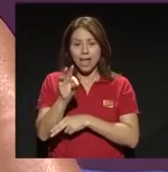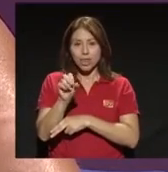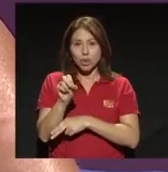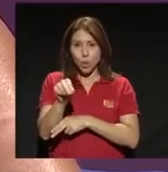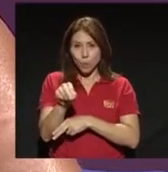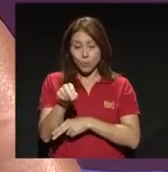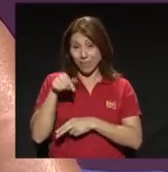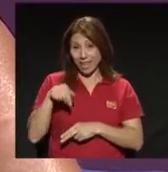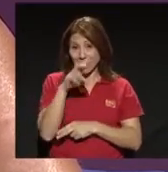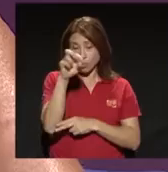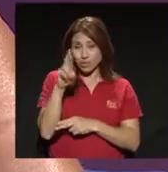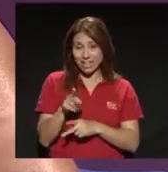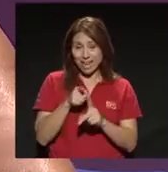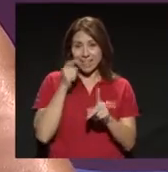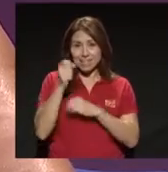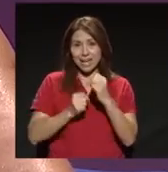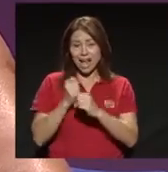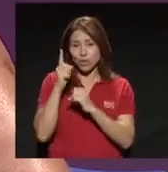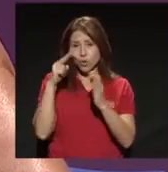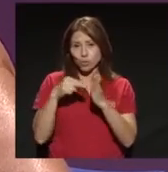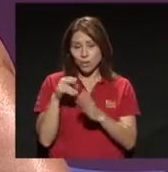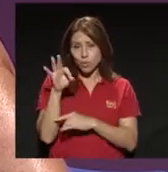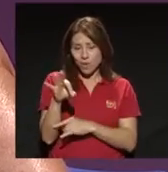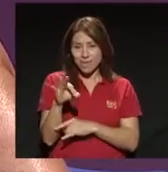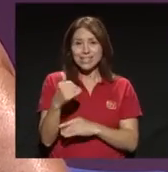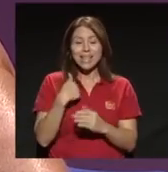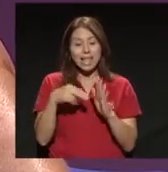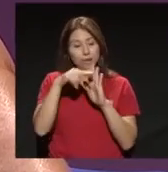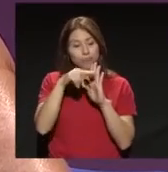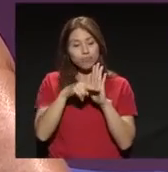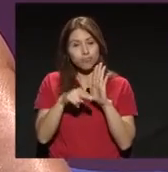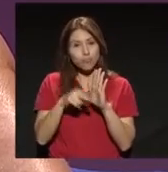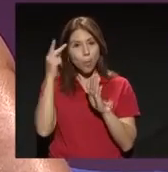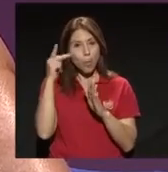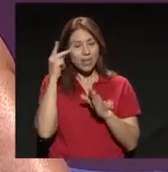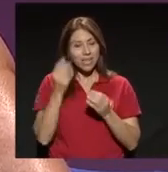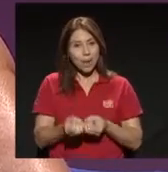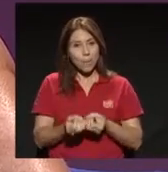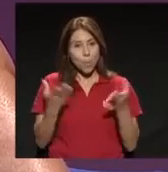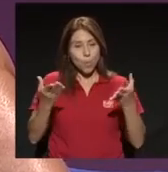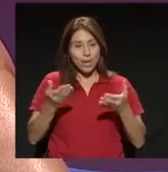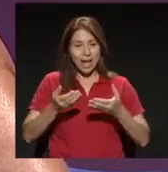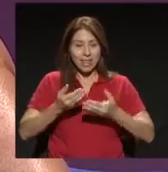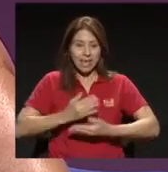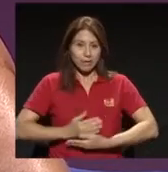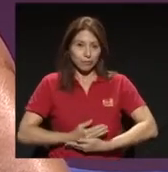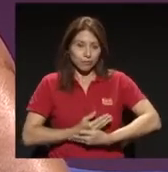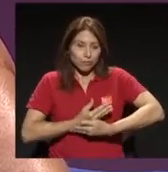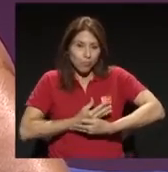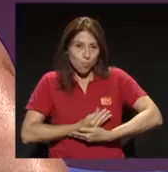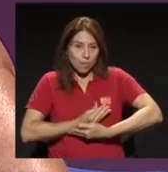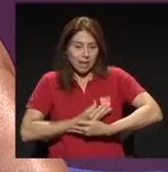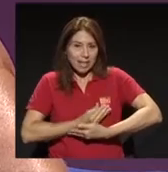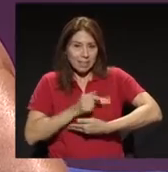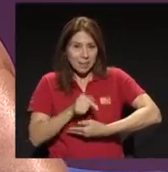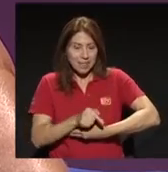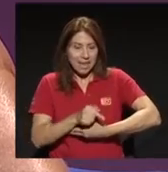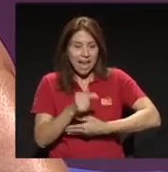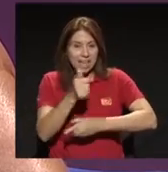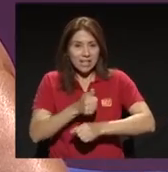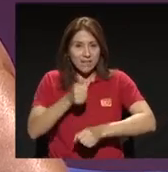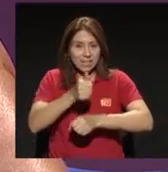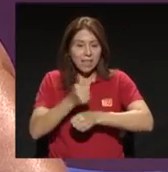cuenta desde el año 2009 con una política pública de lactancia materna establecida por el ministerio